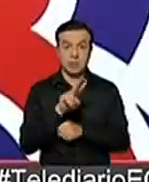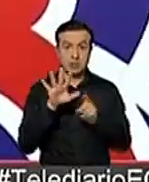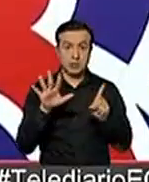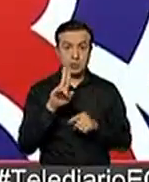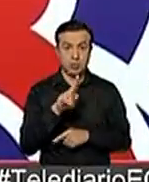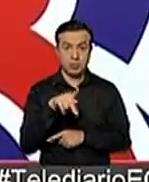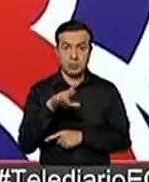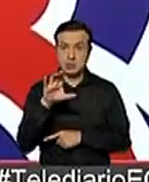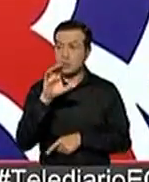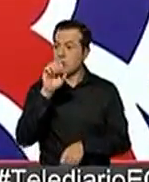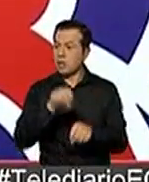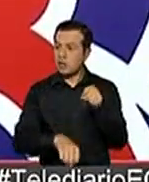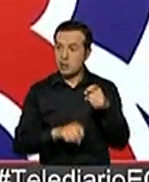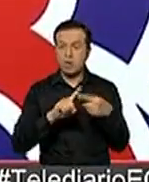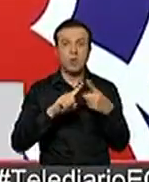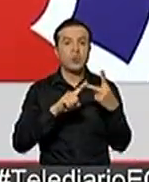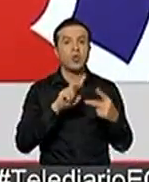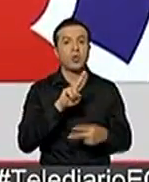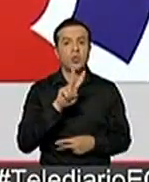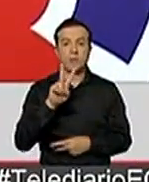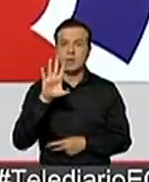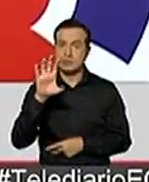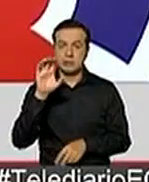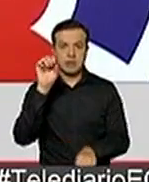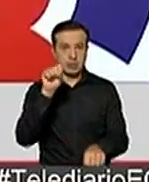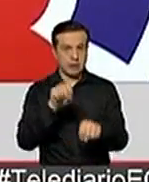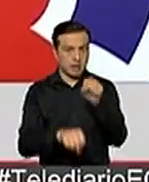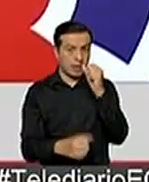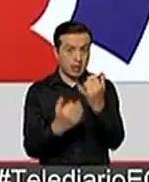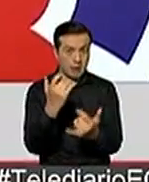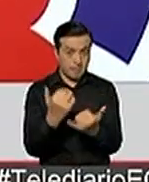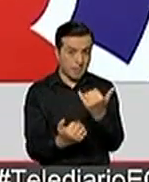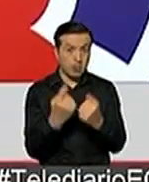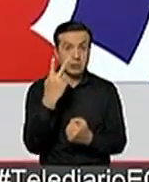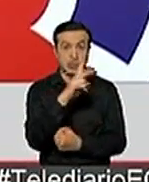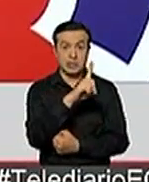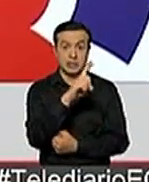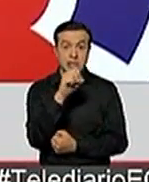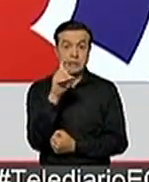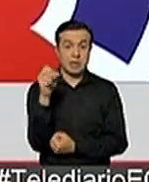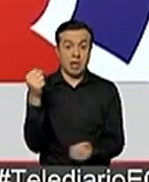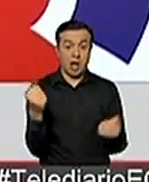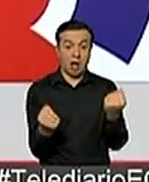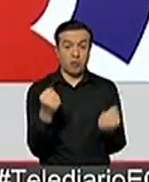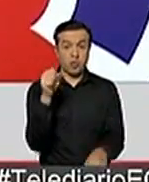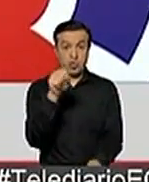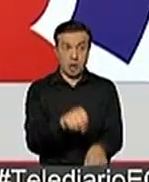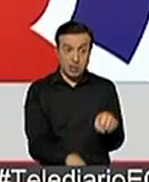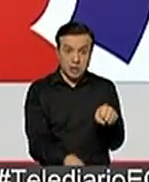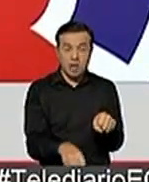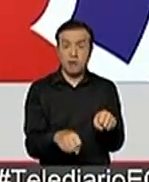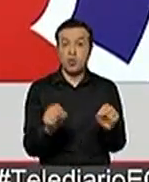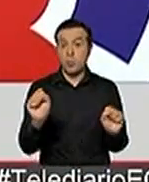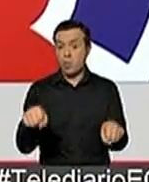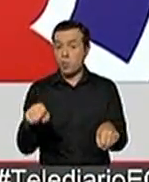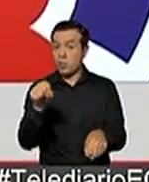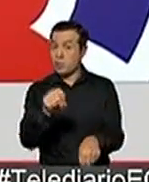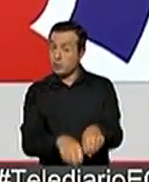UPCs atacadas, una UVC quemada, más o menos 100 automóviles destruidos entre autos y